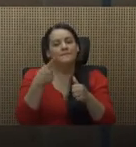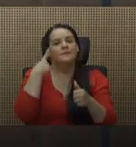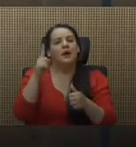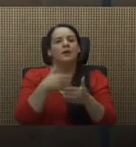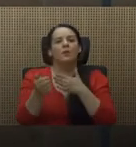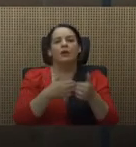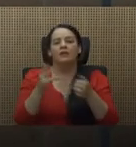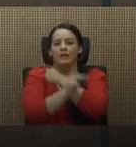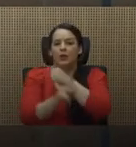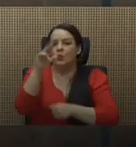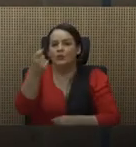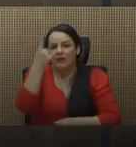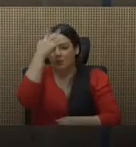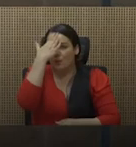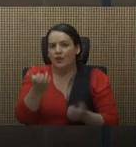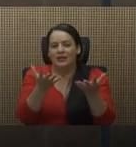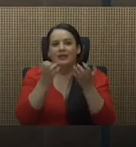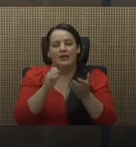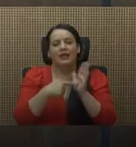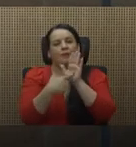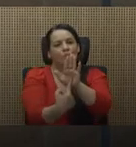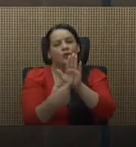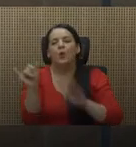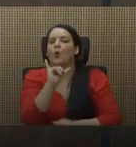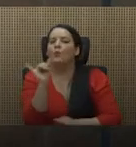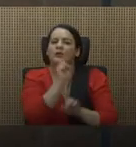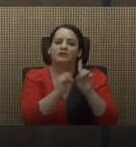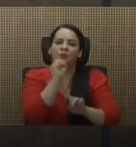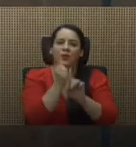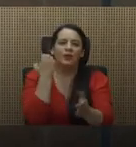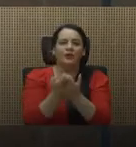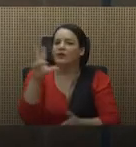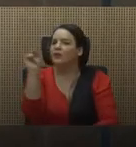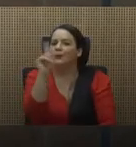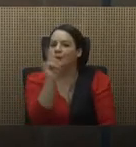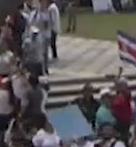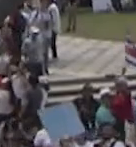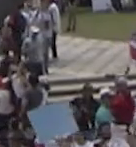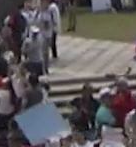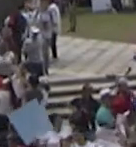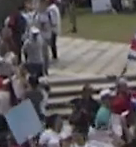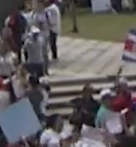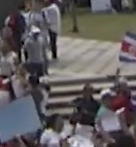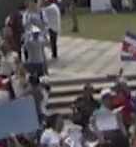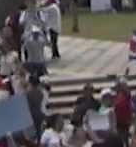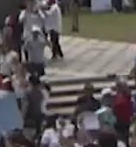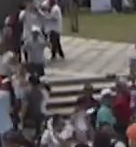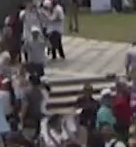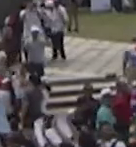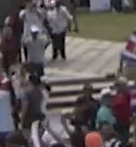Bueno, no se entiende porque se quiere poner como si fuera un asunto económico. Y no, señoras y señores, es un